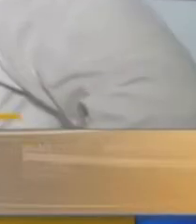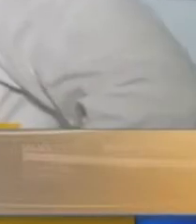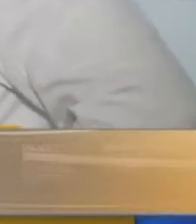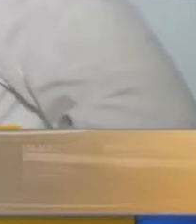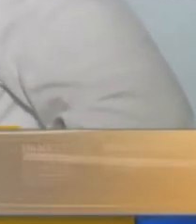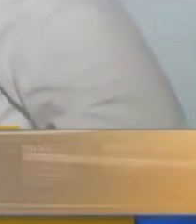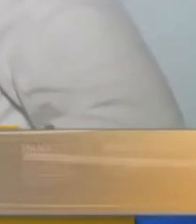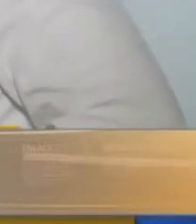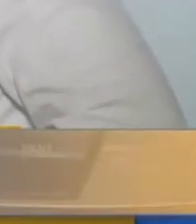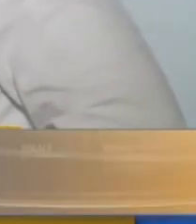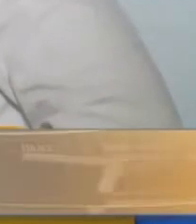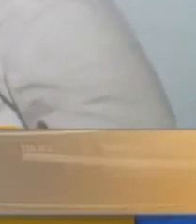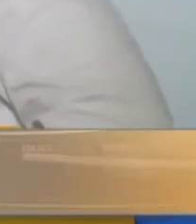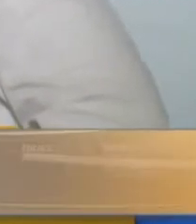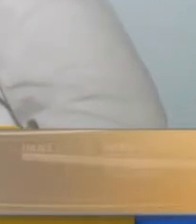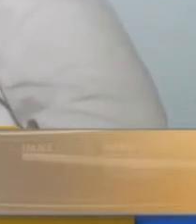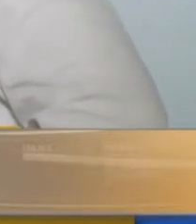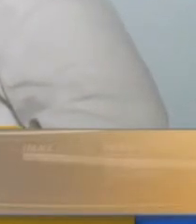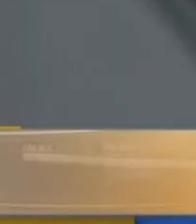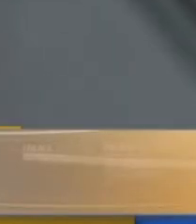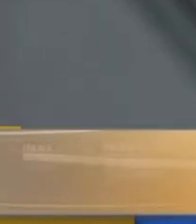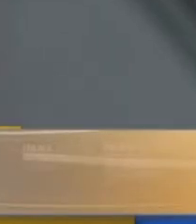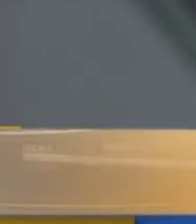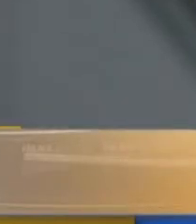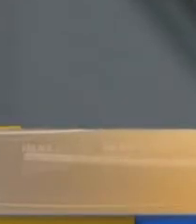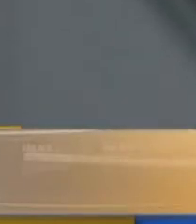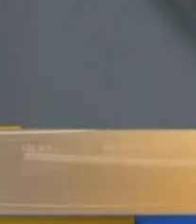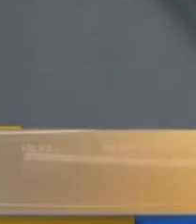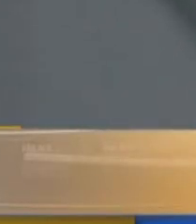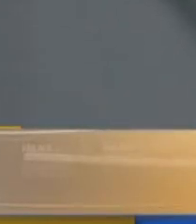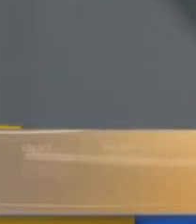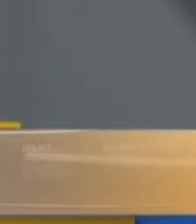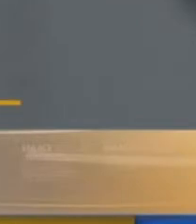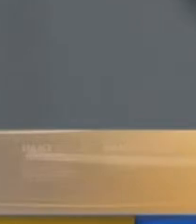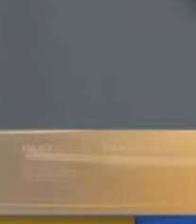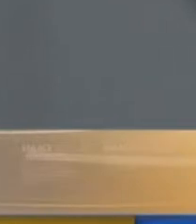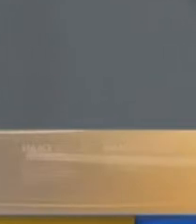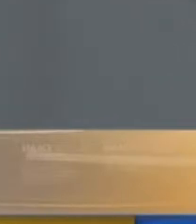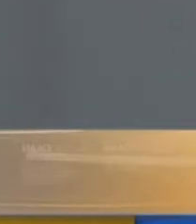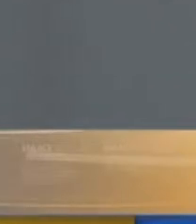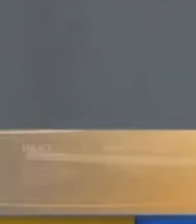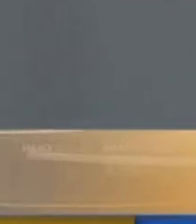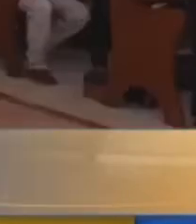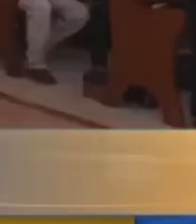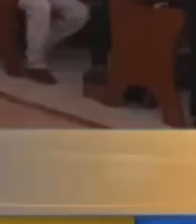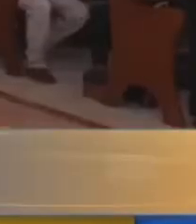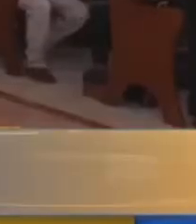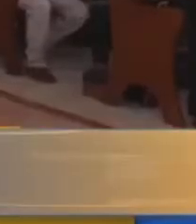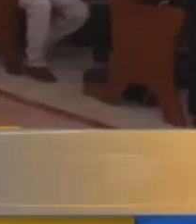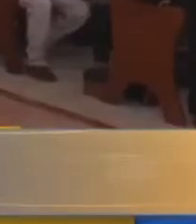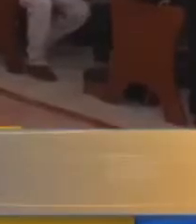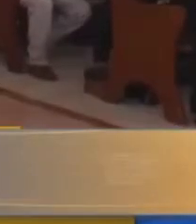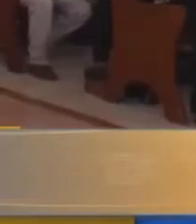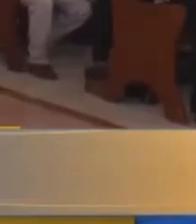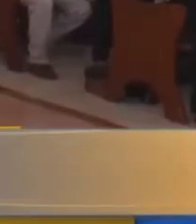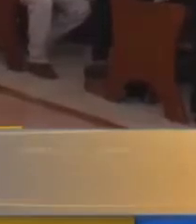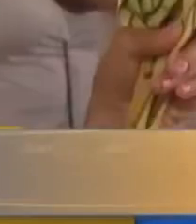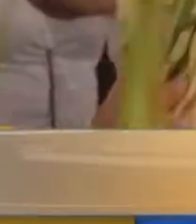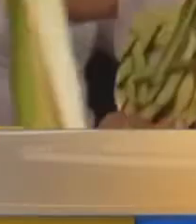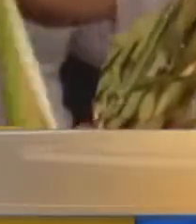Diócesis de Barranca Bermeja anuncia actividades religiosas con ocasión de los días santos restantes de la Semana Mayor. La Iglesia Católica espera la asistencia masiva